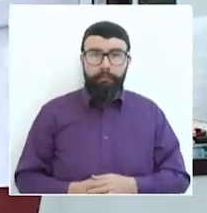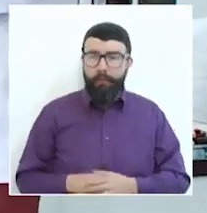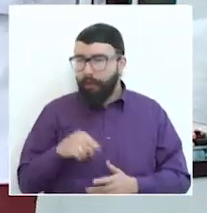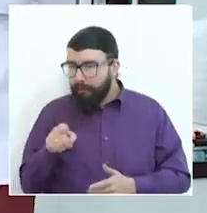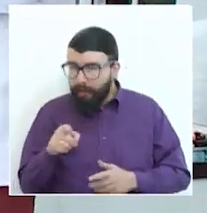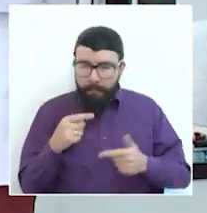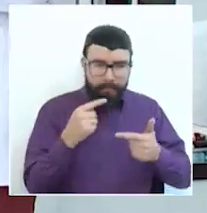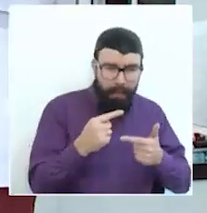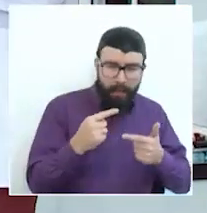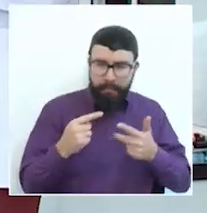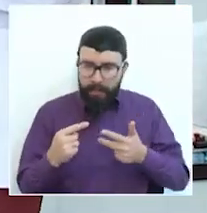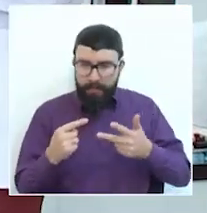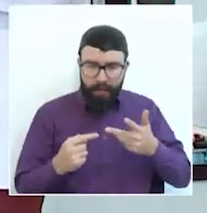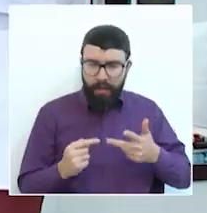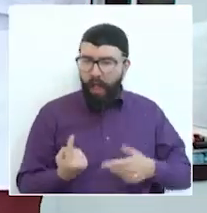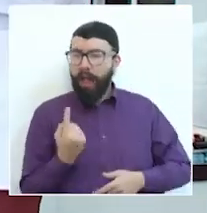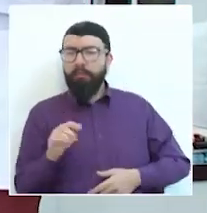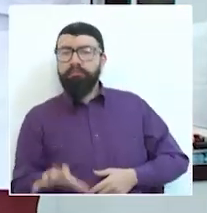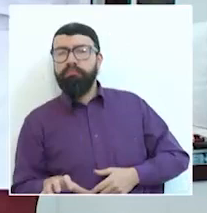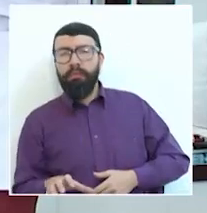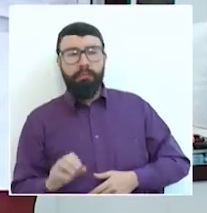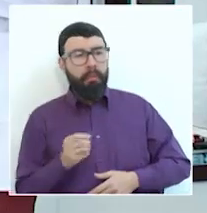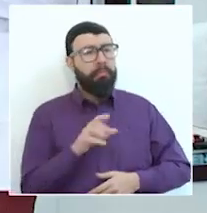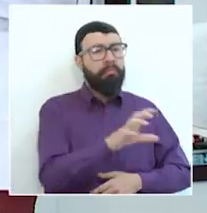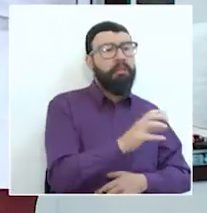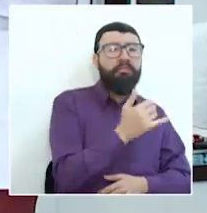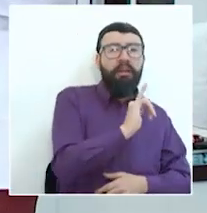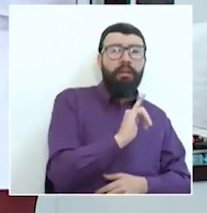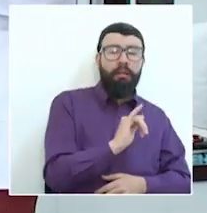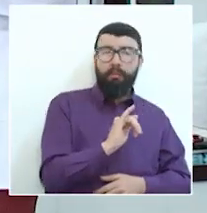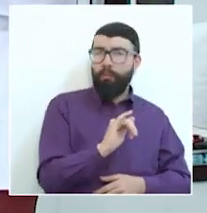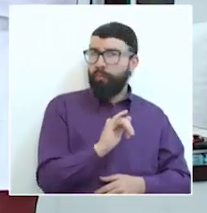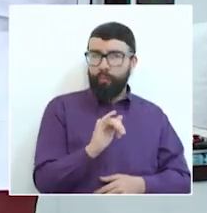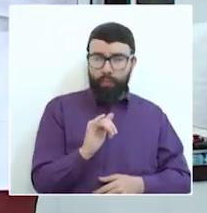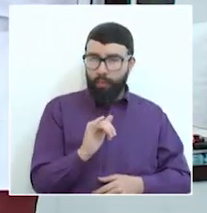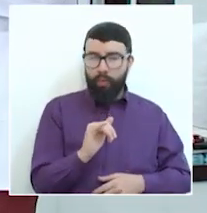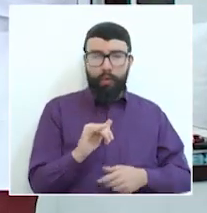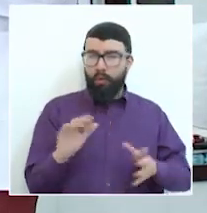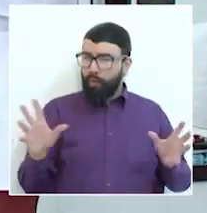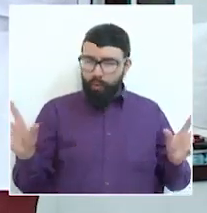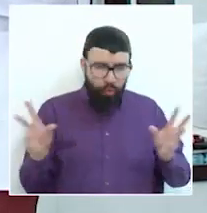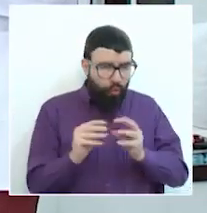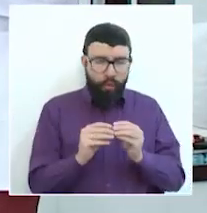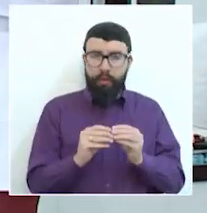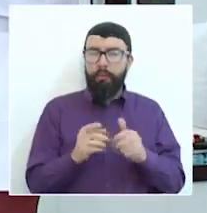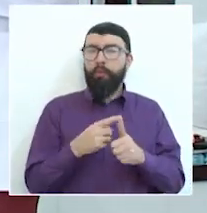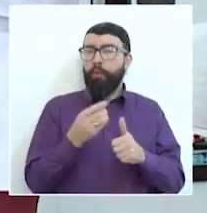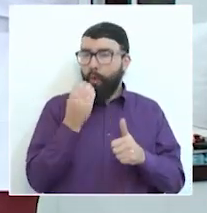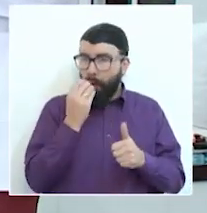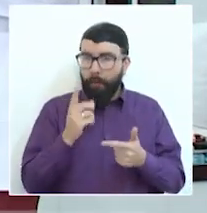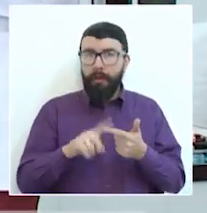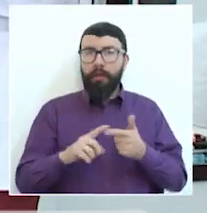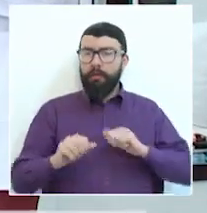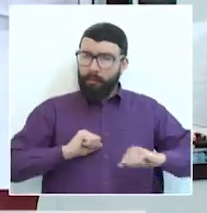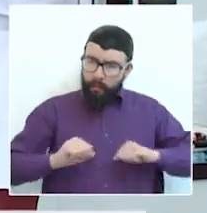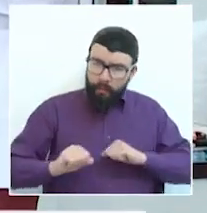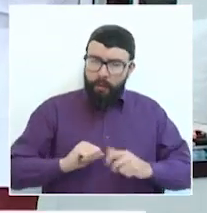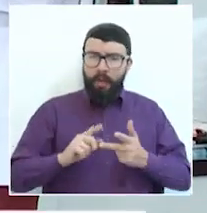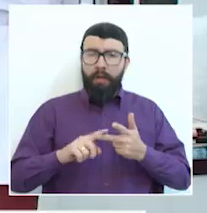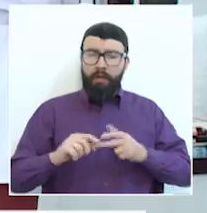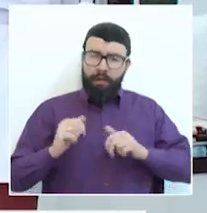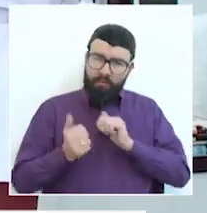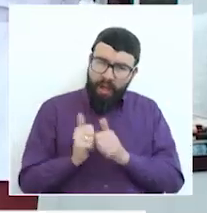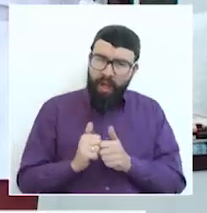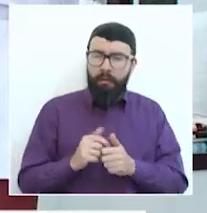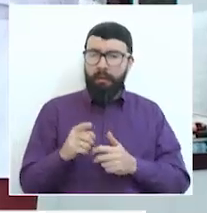no solamente es el ejercicio, es la alimentación, son las horas de trabajo. Entonces lo